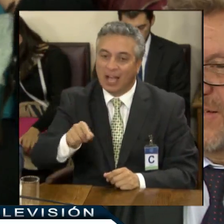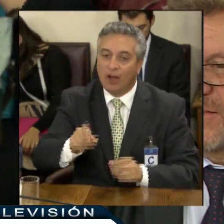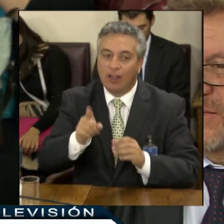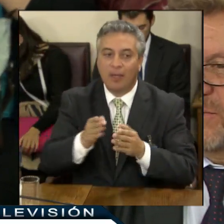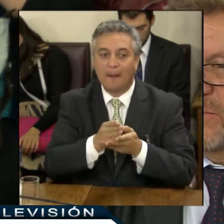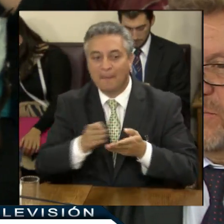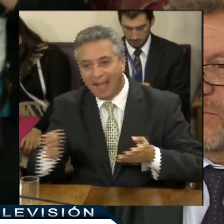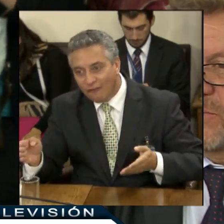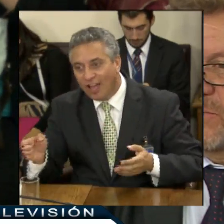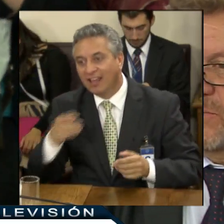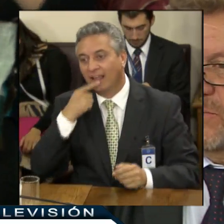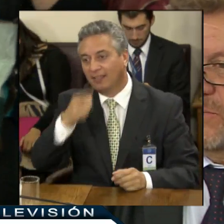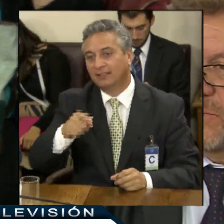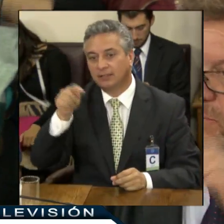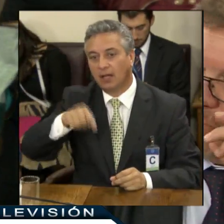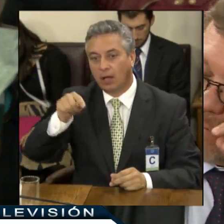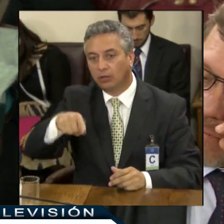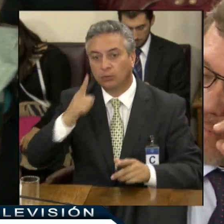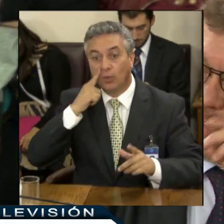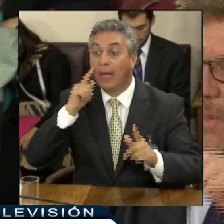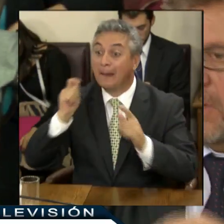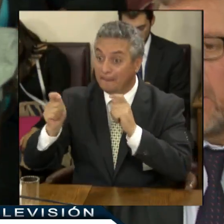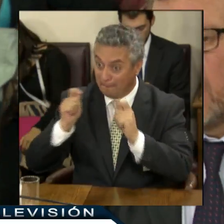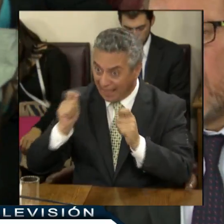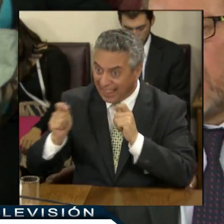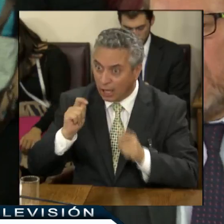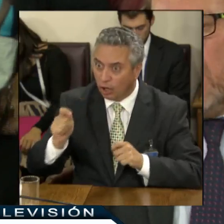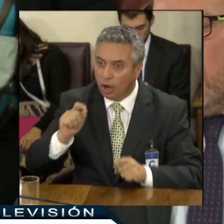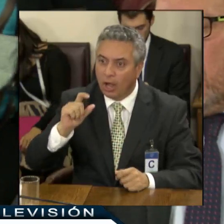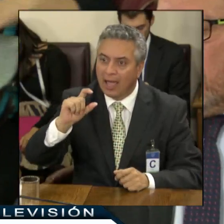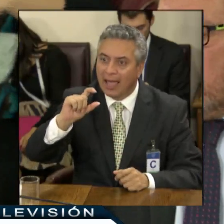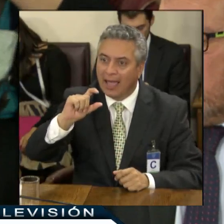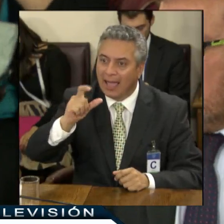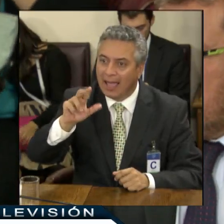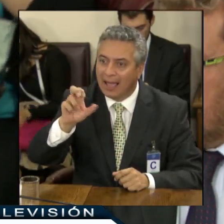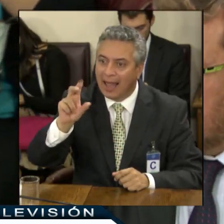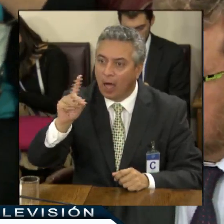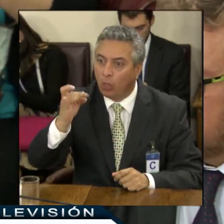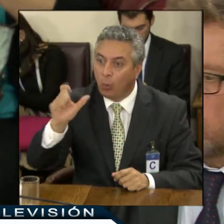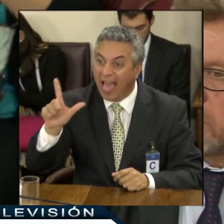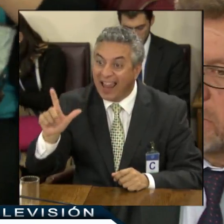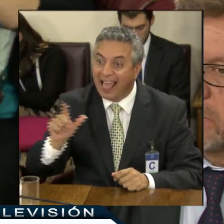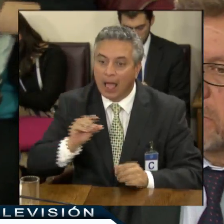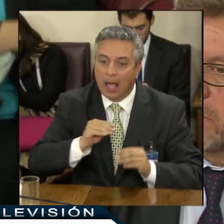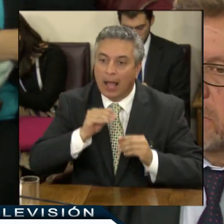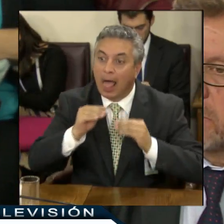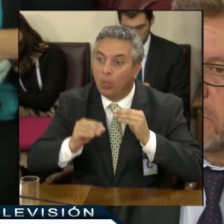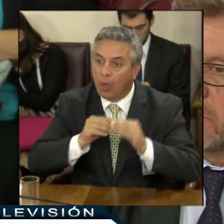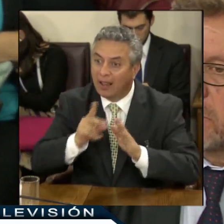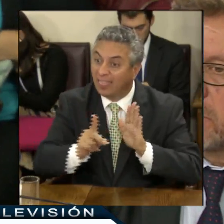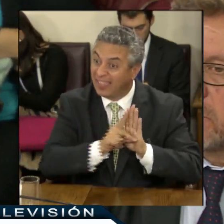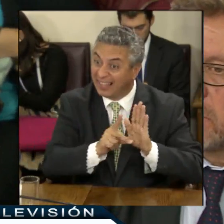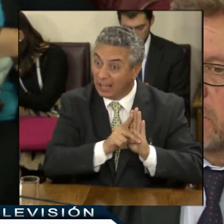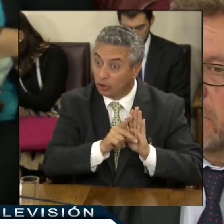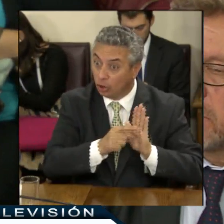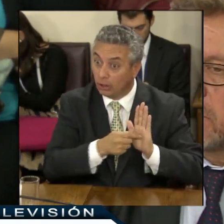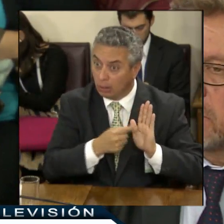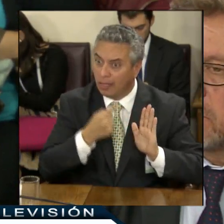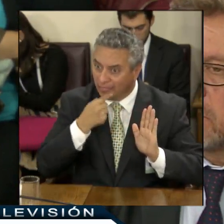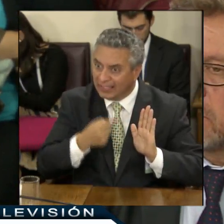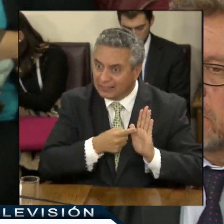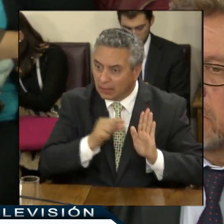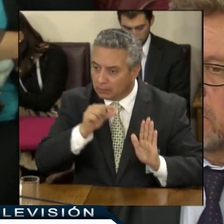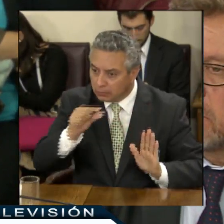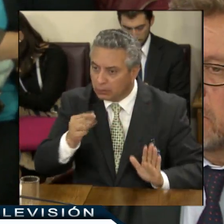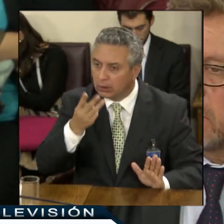fuera también el tema es un peligro lo de la gradualidad por por favor revisen el reglamento del decreto 32 establece una gradualidad